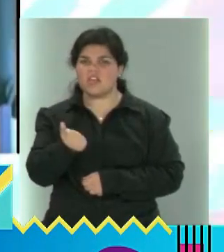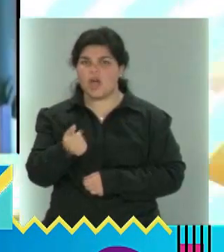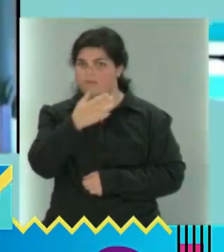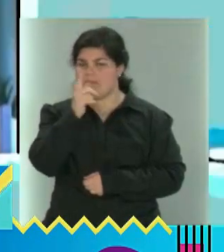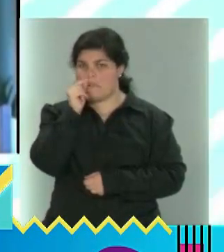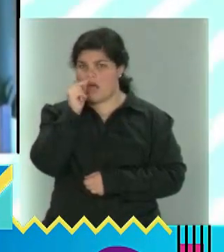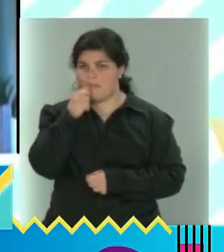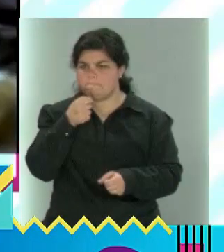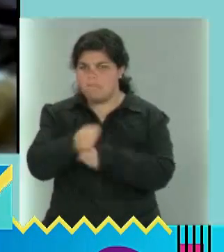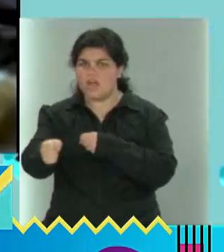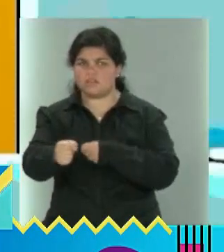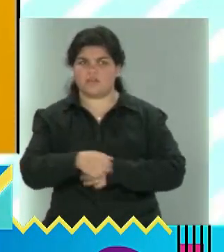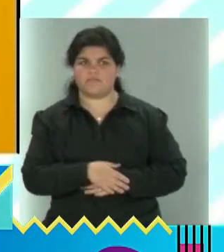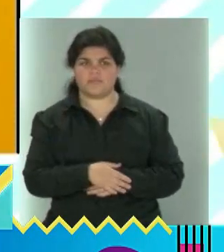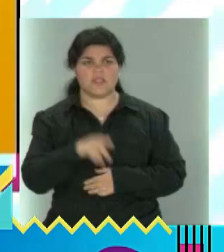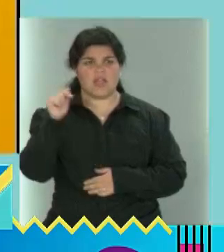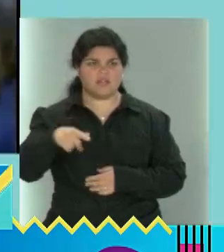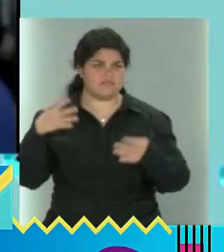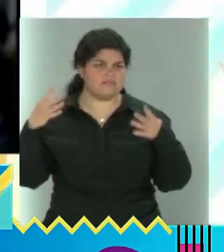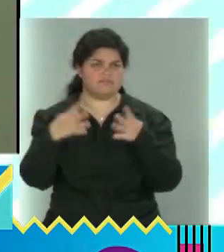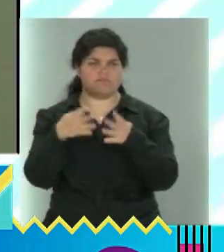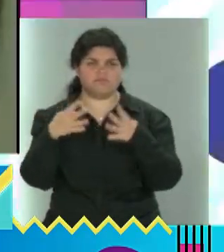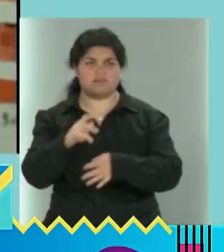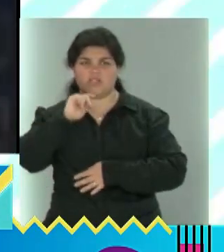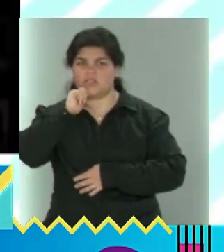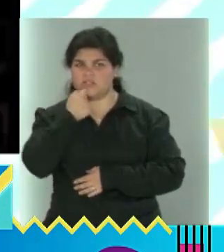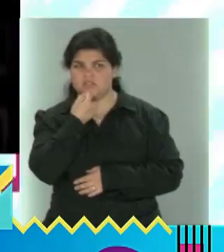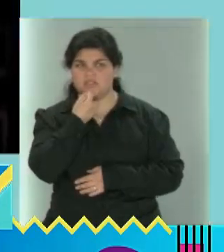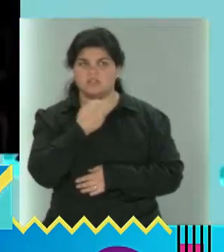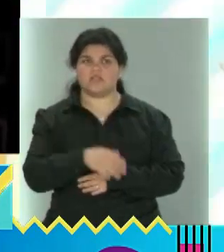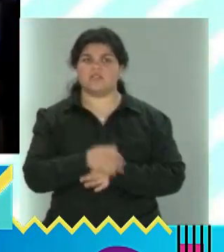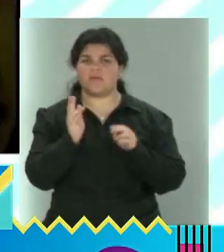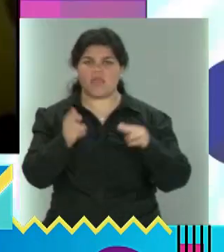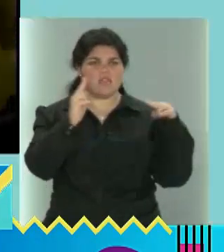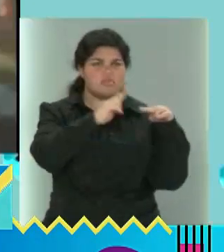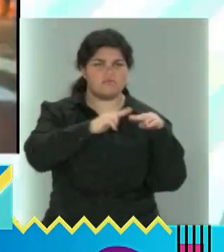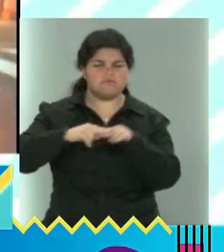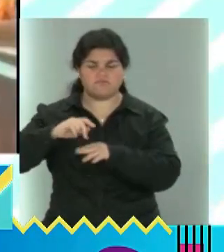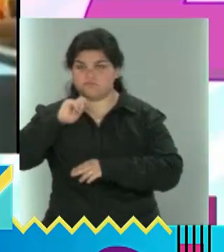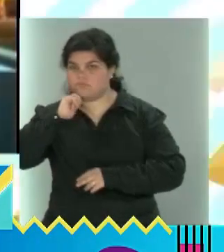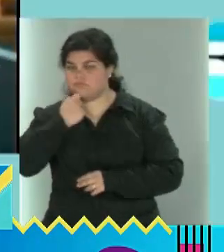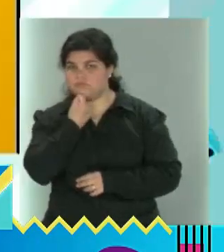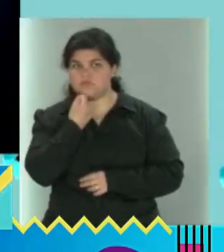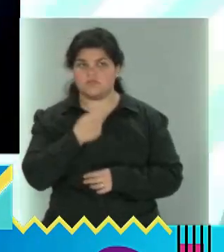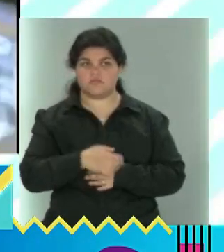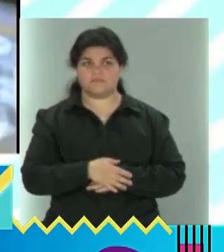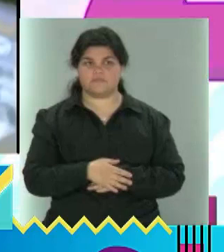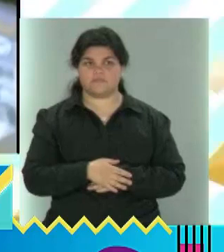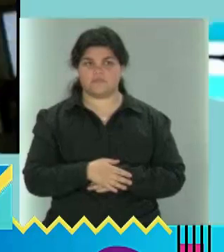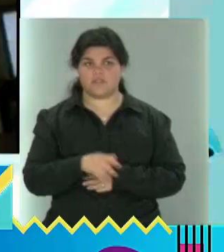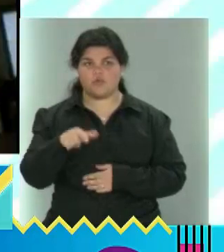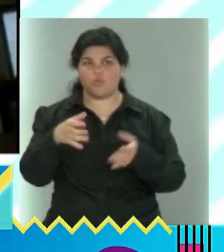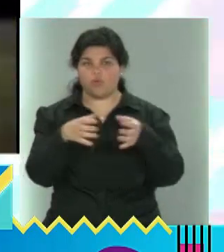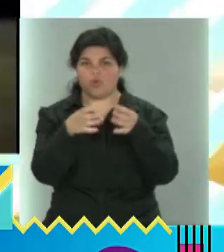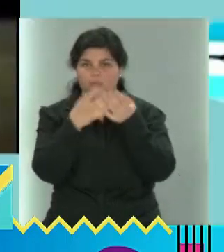Bill vemos batallas hermosas, un montaje extraordinario que cobra vida propia, una banda